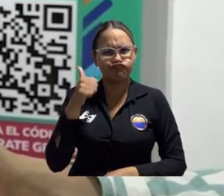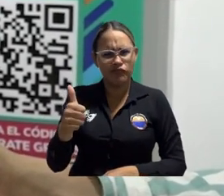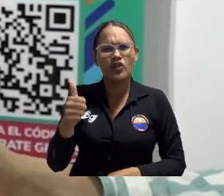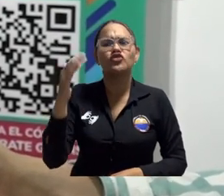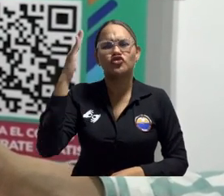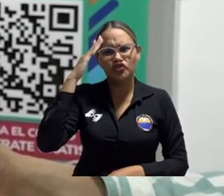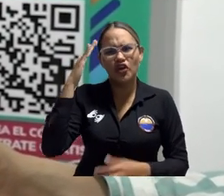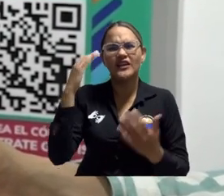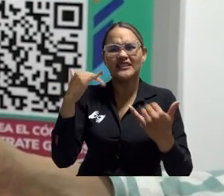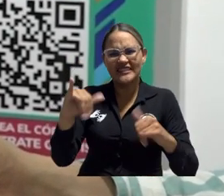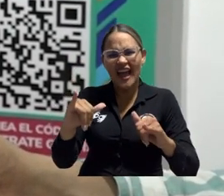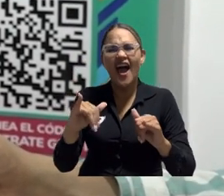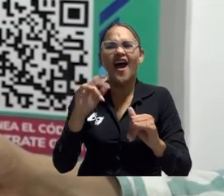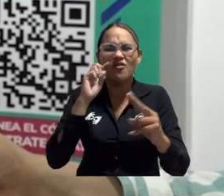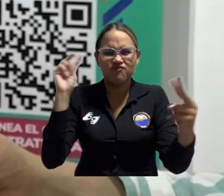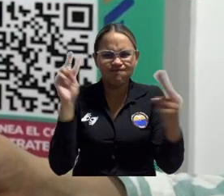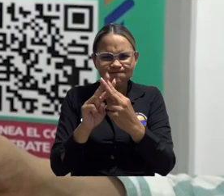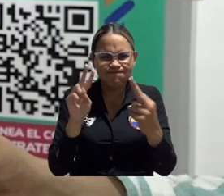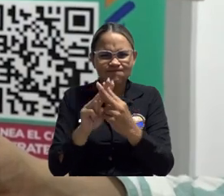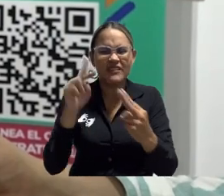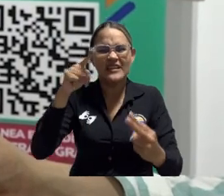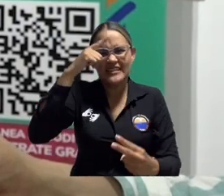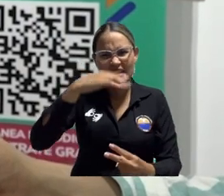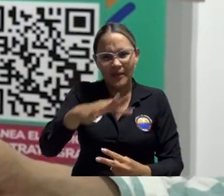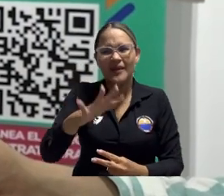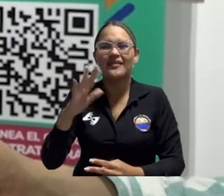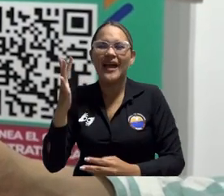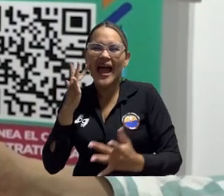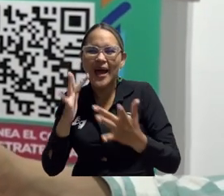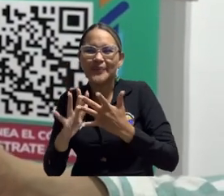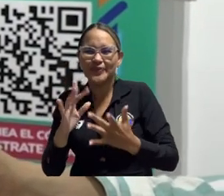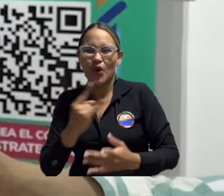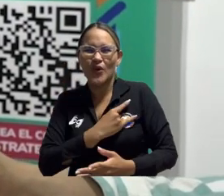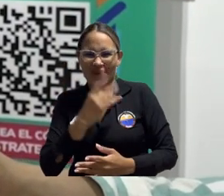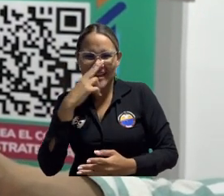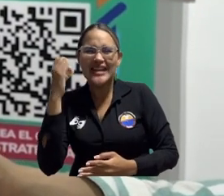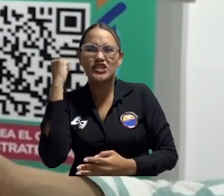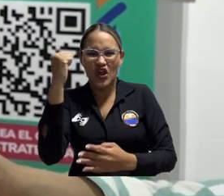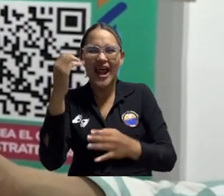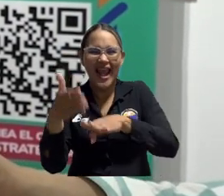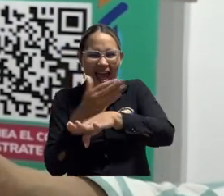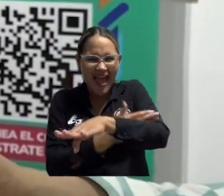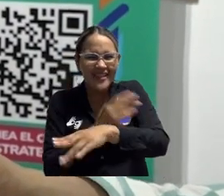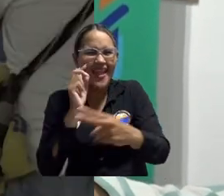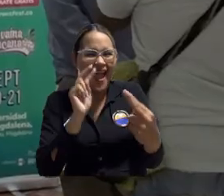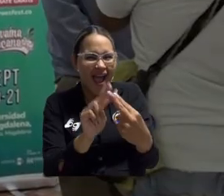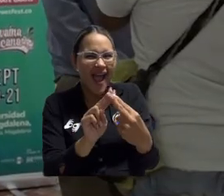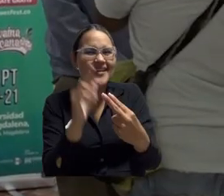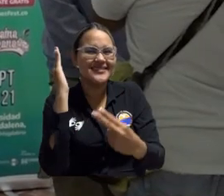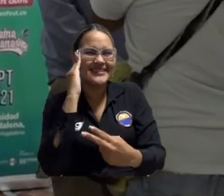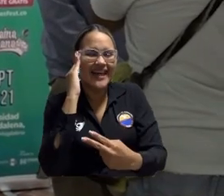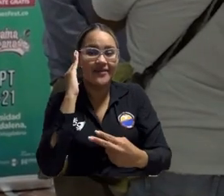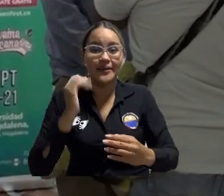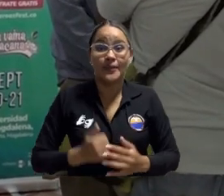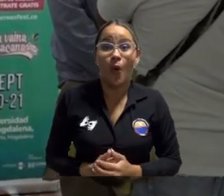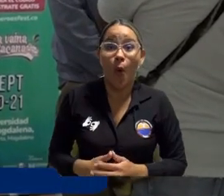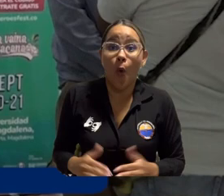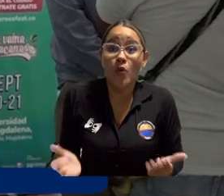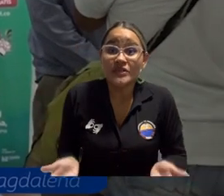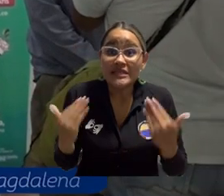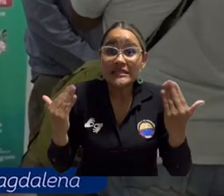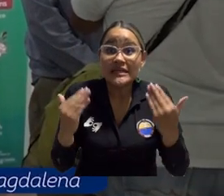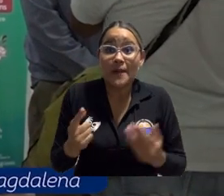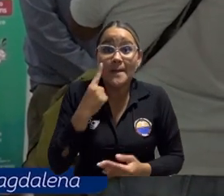he trabajado con ella a través de la Universidad Nacional y tiene un potencial muy grande para el tema de emprendimiento e innovación. Este es un hito para la ciudad, de